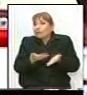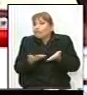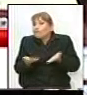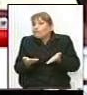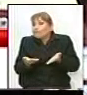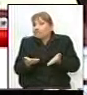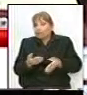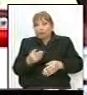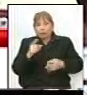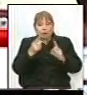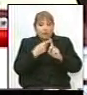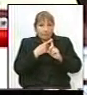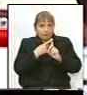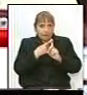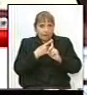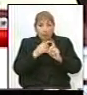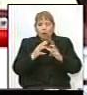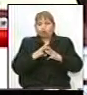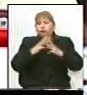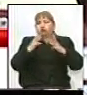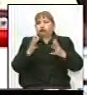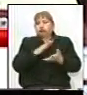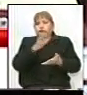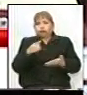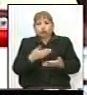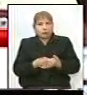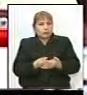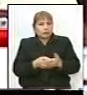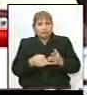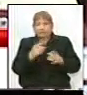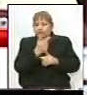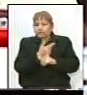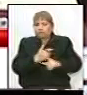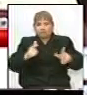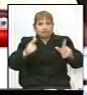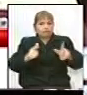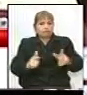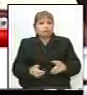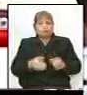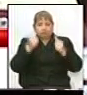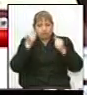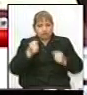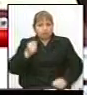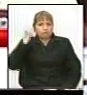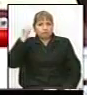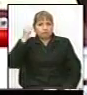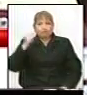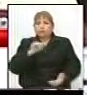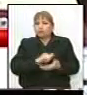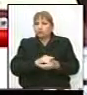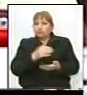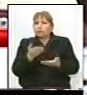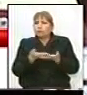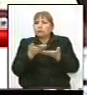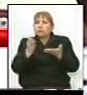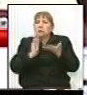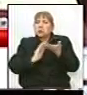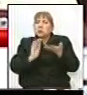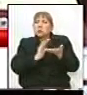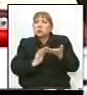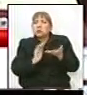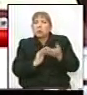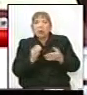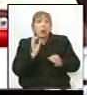Primero, por vulnerar sistemáticamente las libertades y derechos fundamentales, promoviendo, justificando